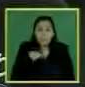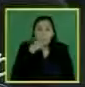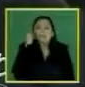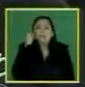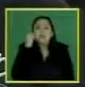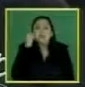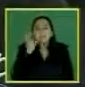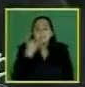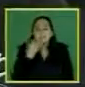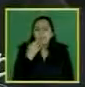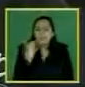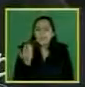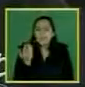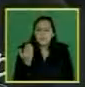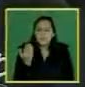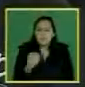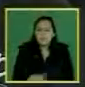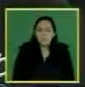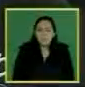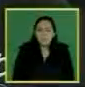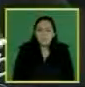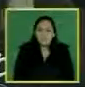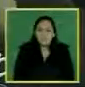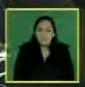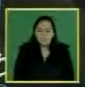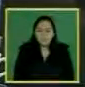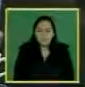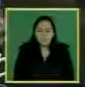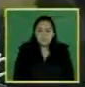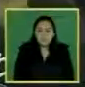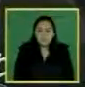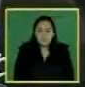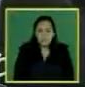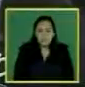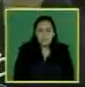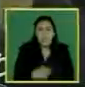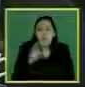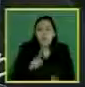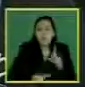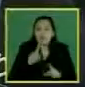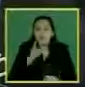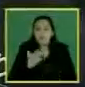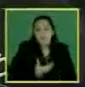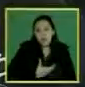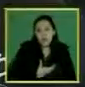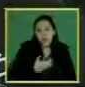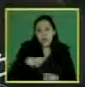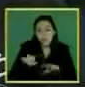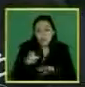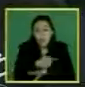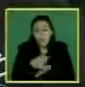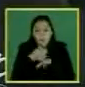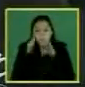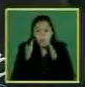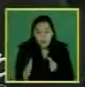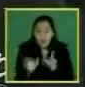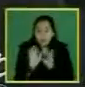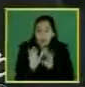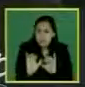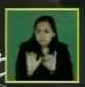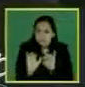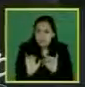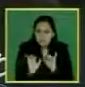que en efecto. Y están optando por intentar No, llegar a están optando y a la asamblea. algunas son alcaldes, incluso hasta gobernadores hay